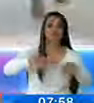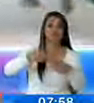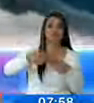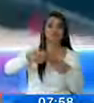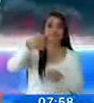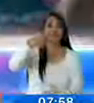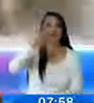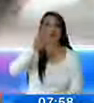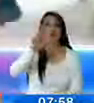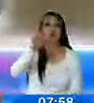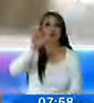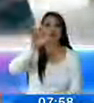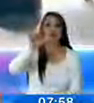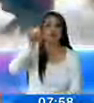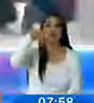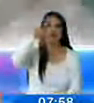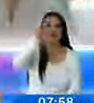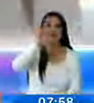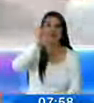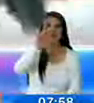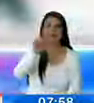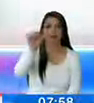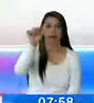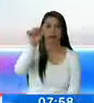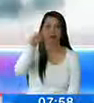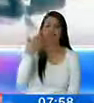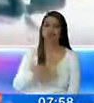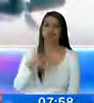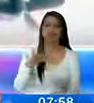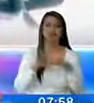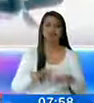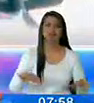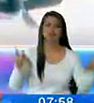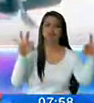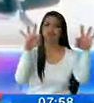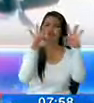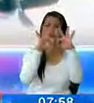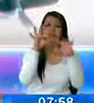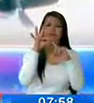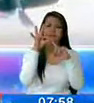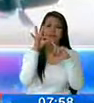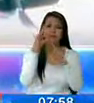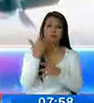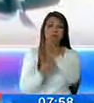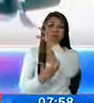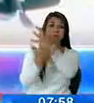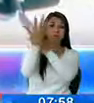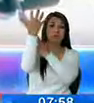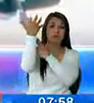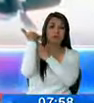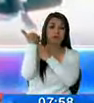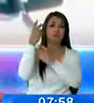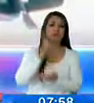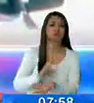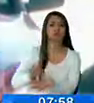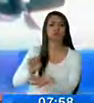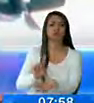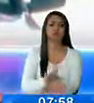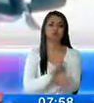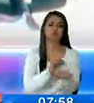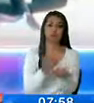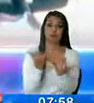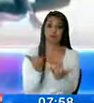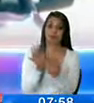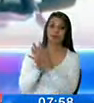nosotros significa algo muy especial porque esto hacían nuestros antepasados y es algo bonito